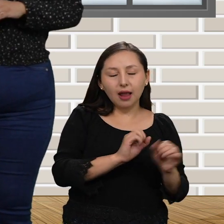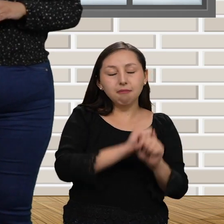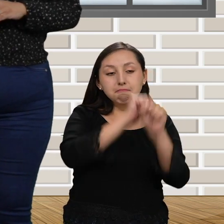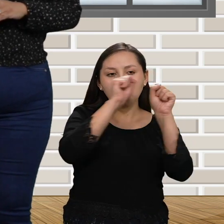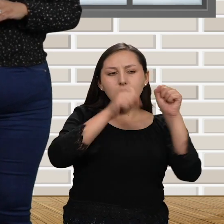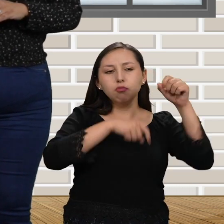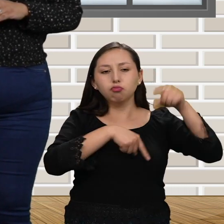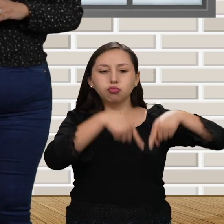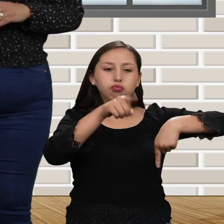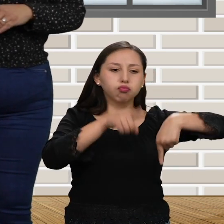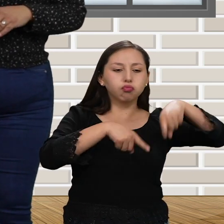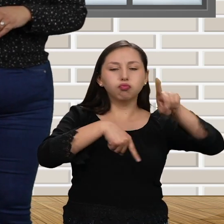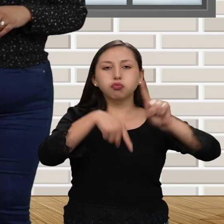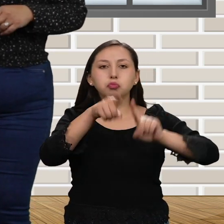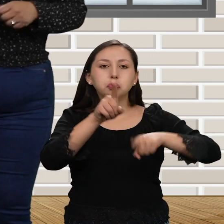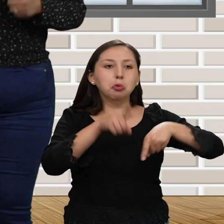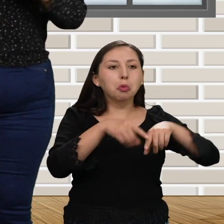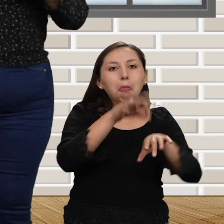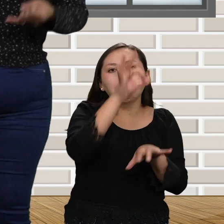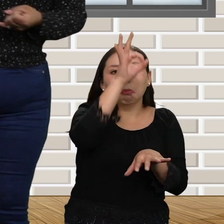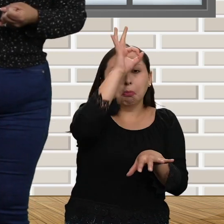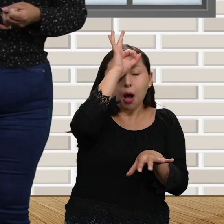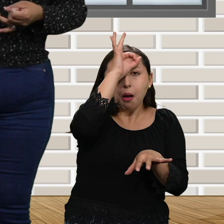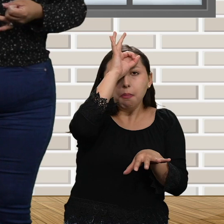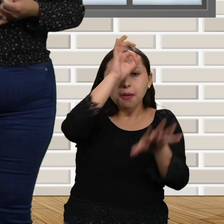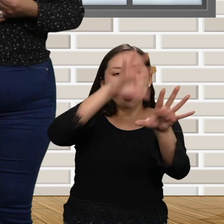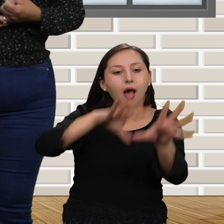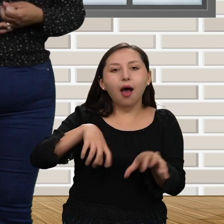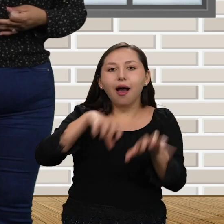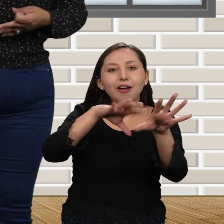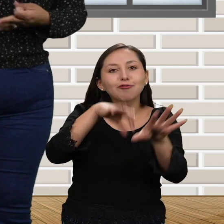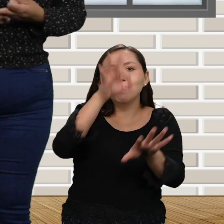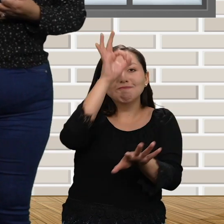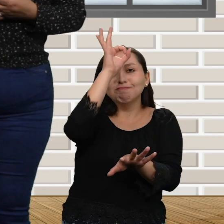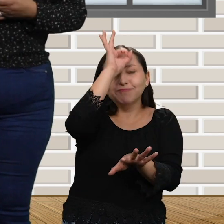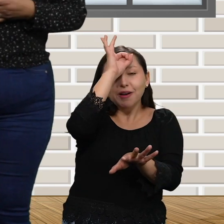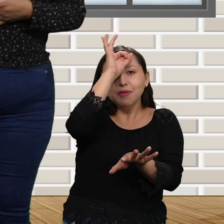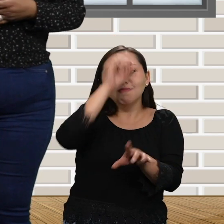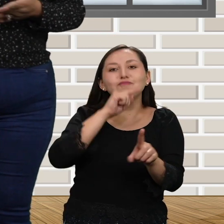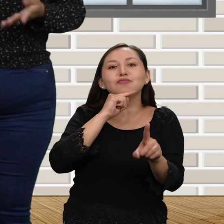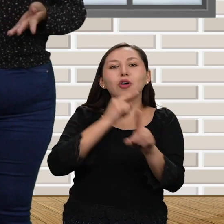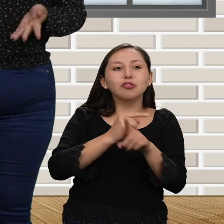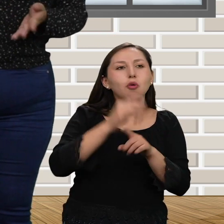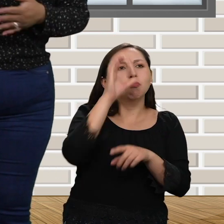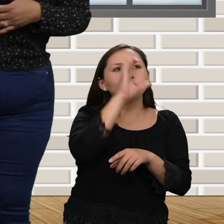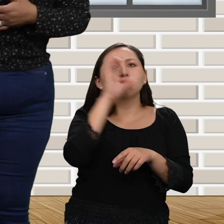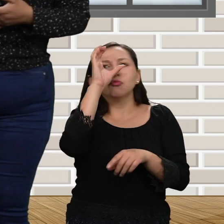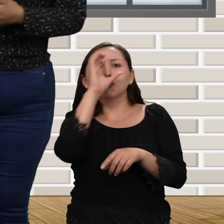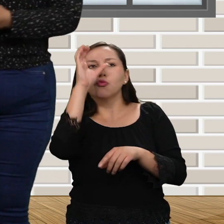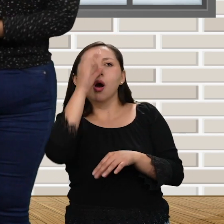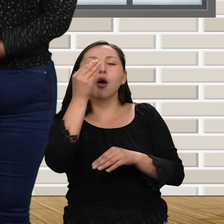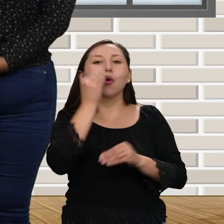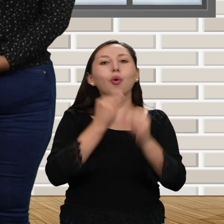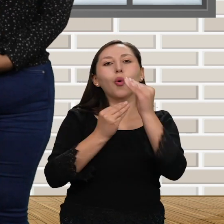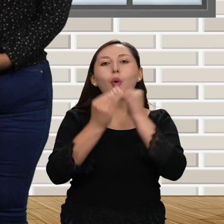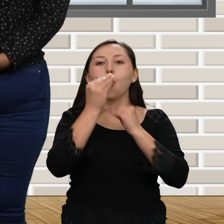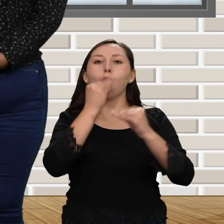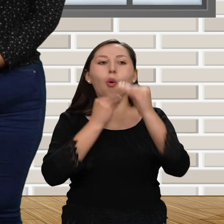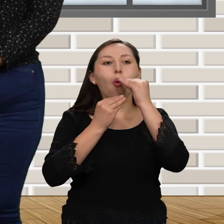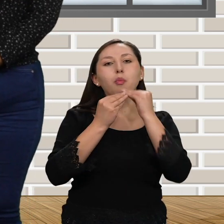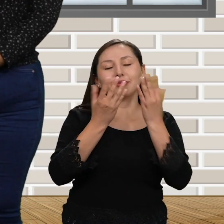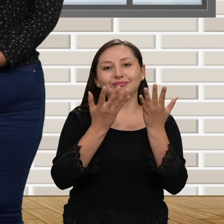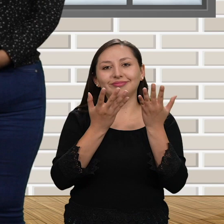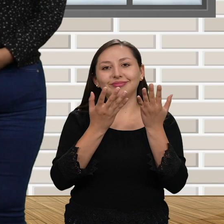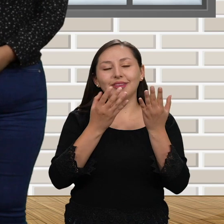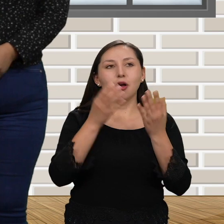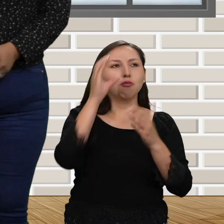de conocimientos agrícolas, se alimentaban de la caza, la pesca, la recolección de frutos y hortalizas que encontraban. Pero eso no